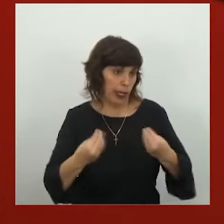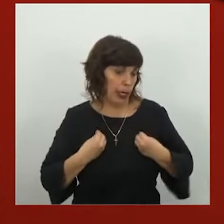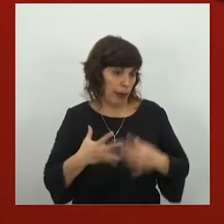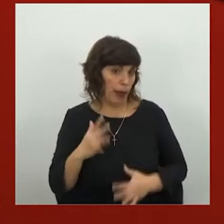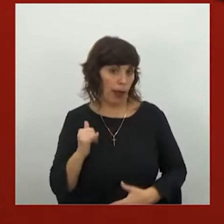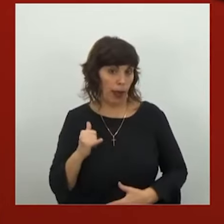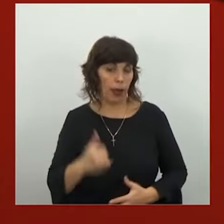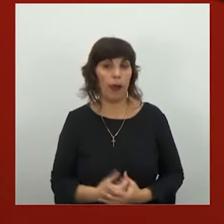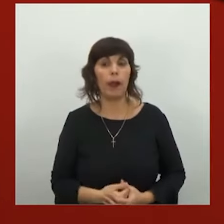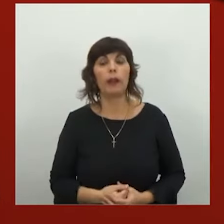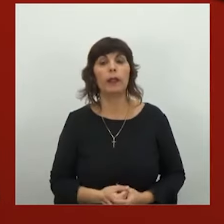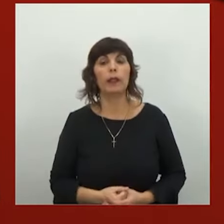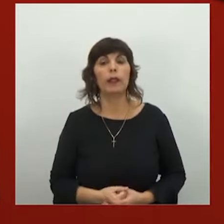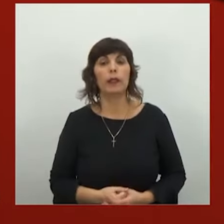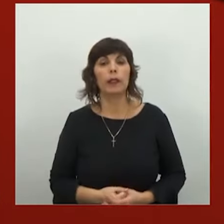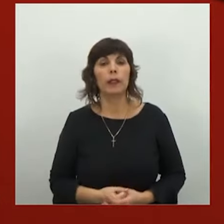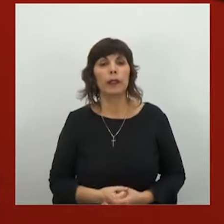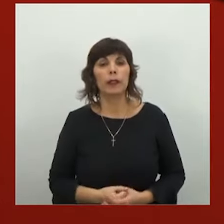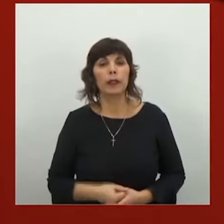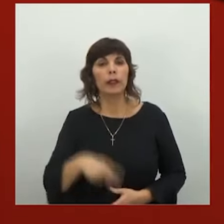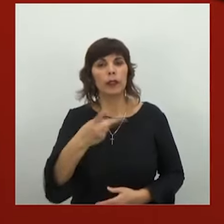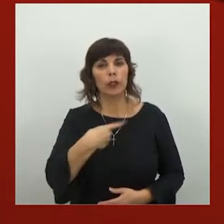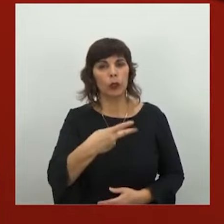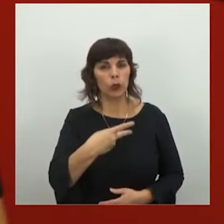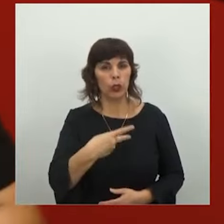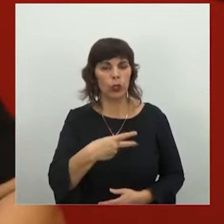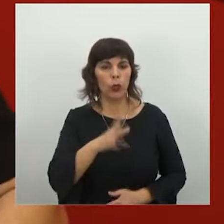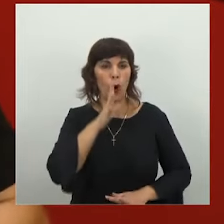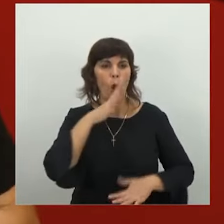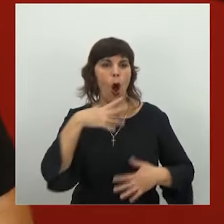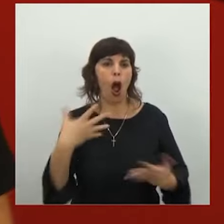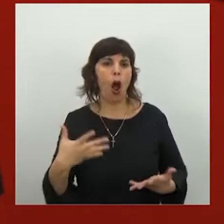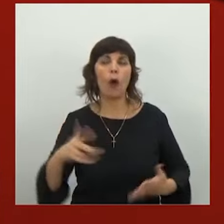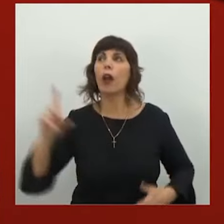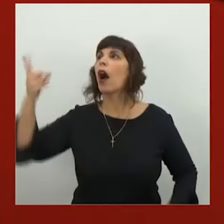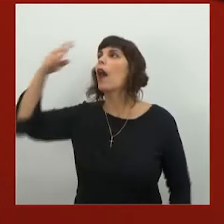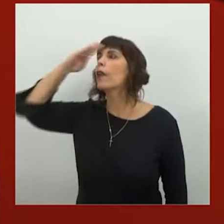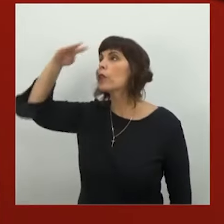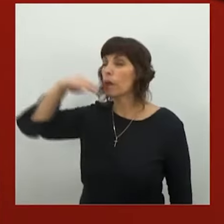Vamos a hacer una cosa tú y yo. Le vamos a pedir a Dios el Padre.